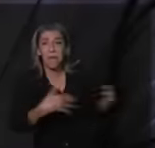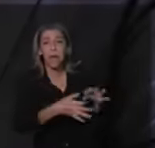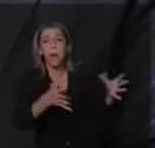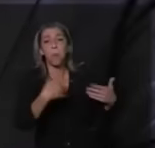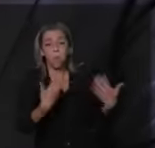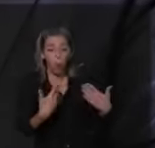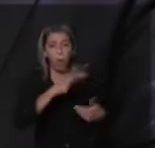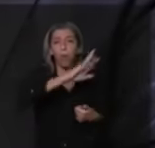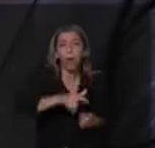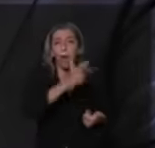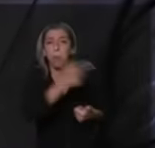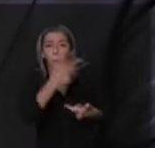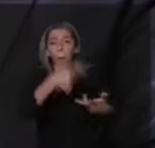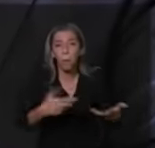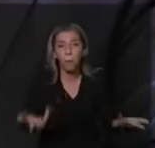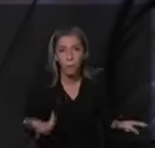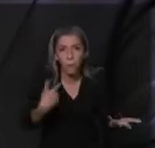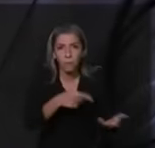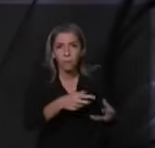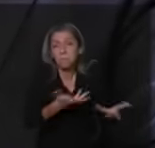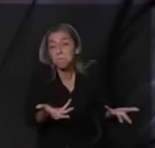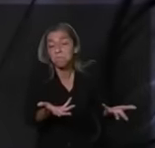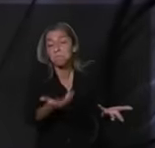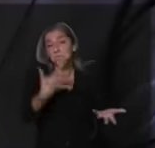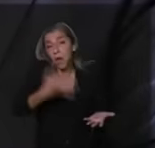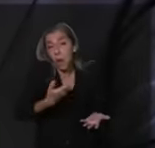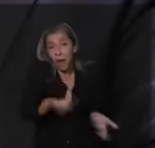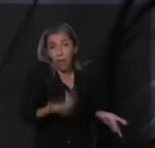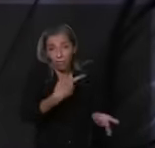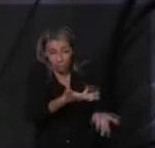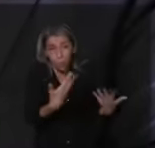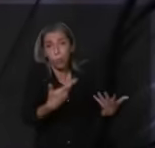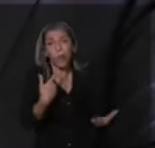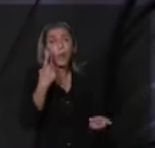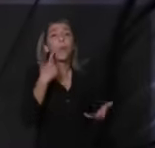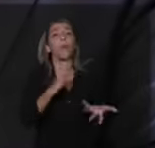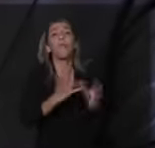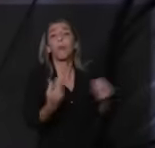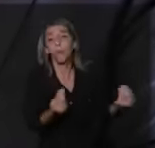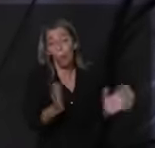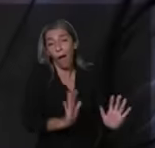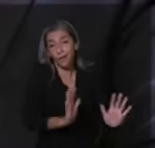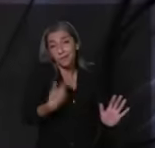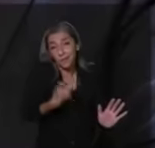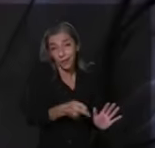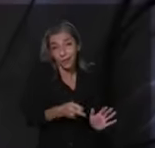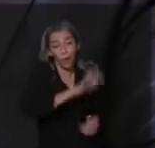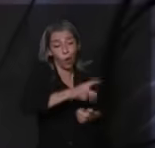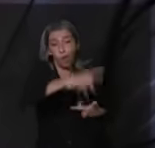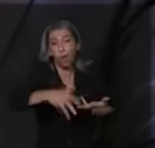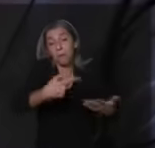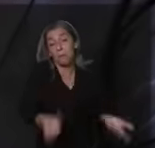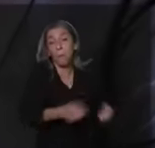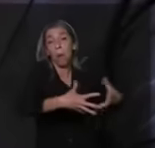la actividad delictiva en Argentina sea muy rentable. Y como toda actividad que es rentable, se expande. Y la delincuencia no